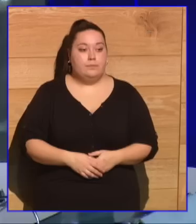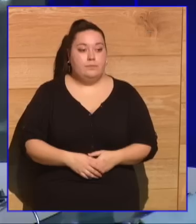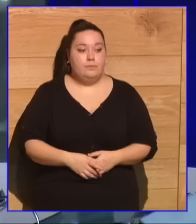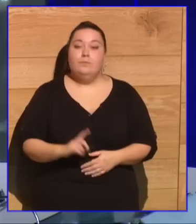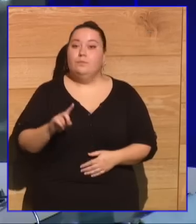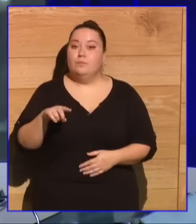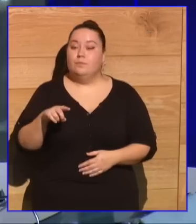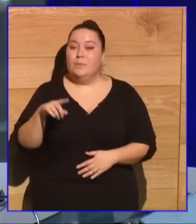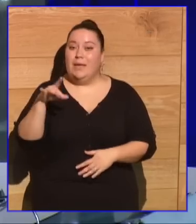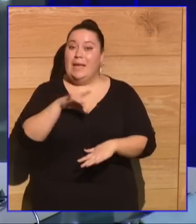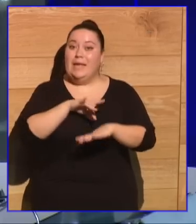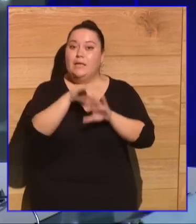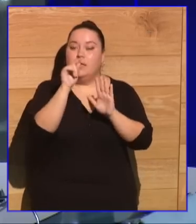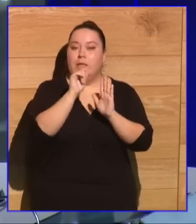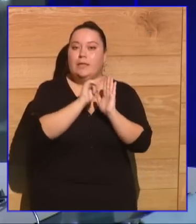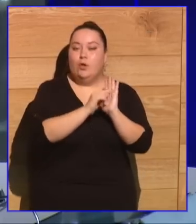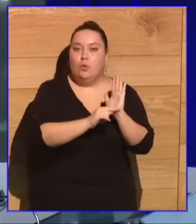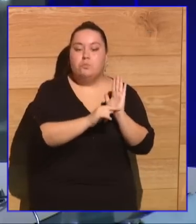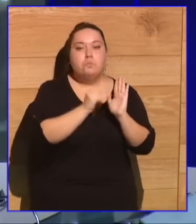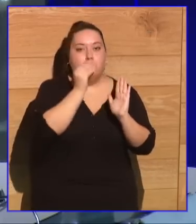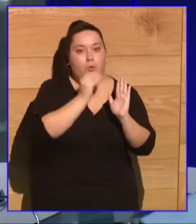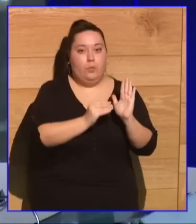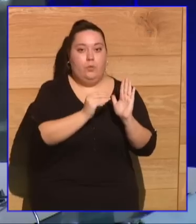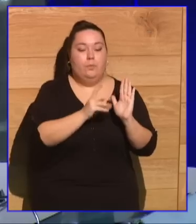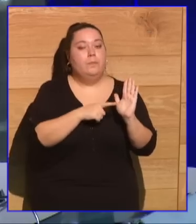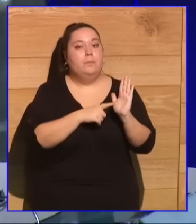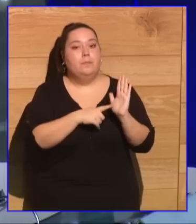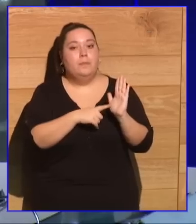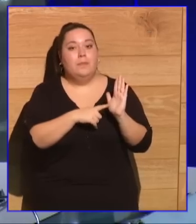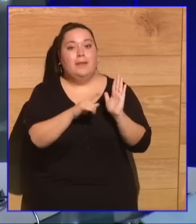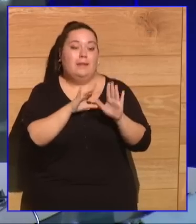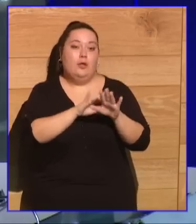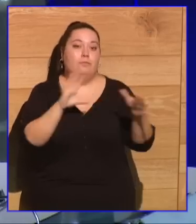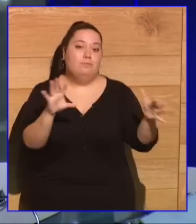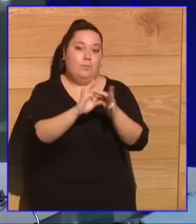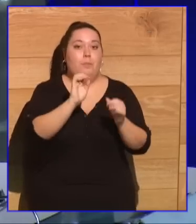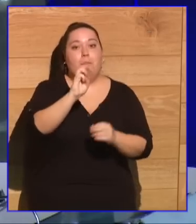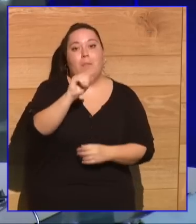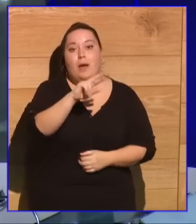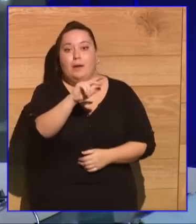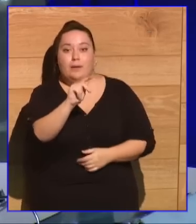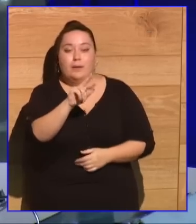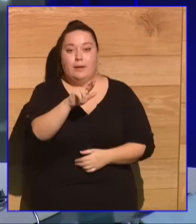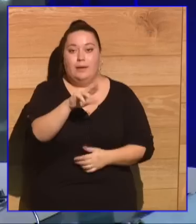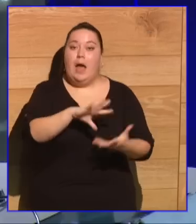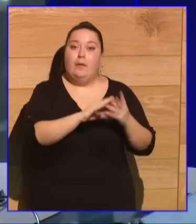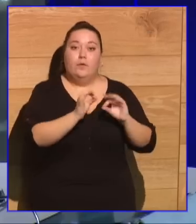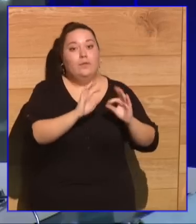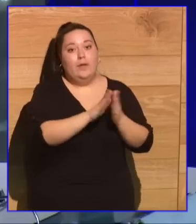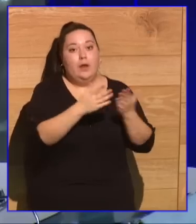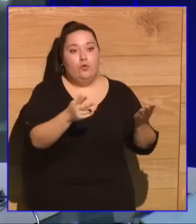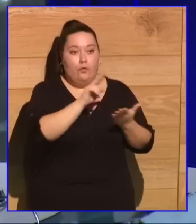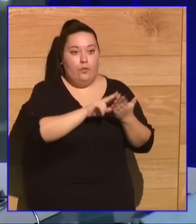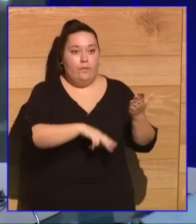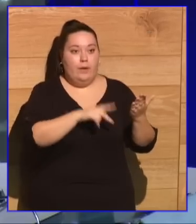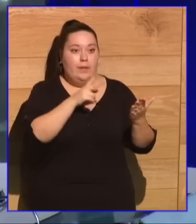tiene una construcción de guión particularmente acertada. El guión es de Parker. Es una adaptación, evidentemente, de la novela de este hombre